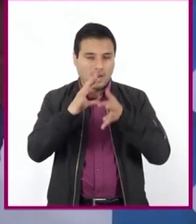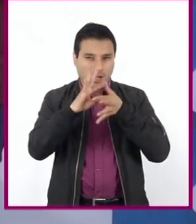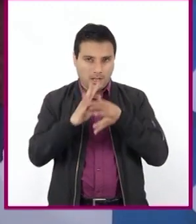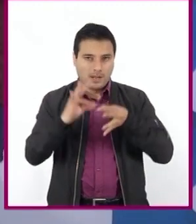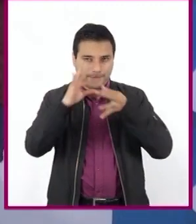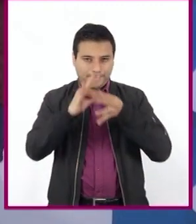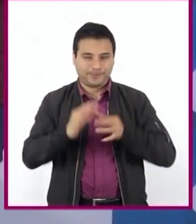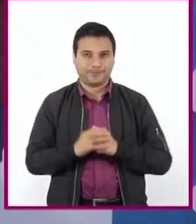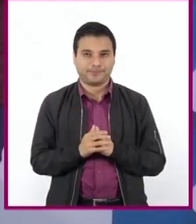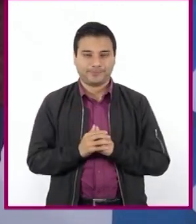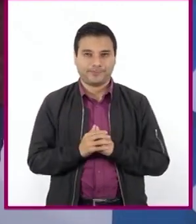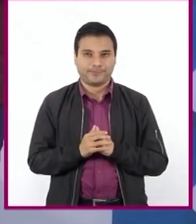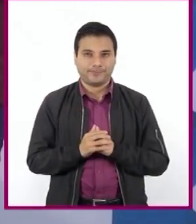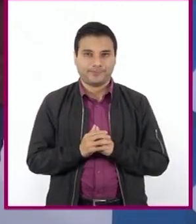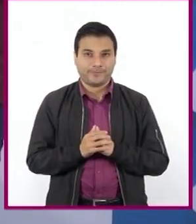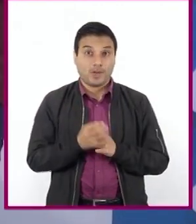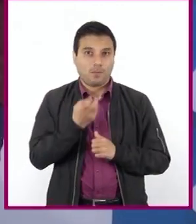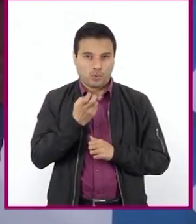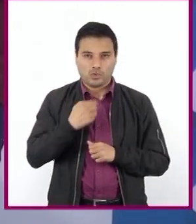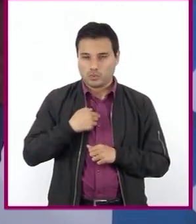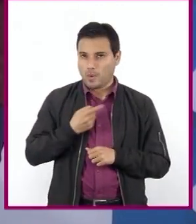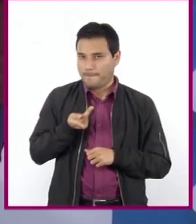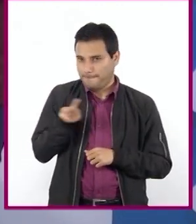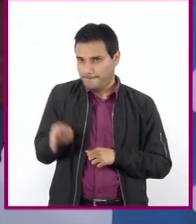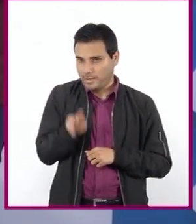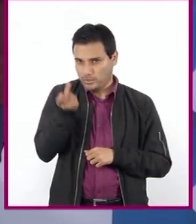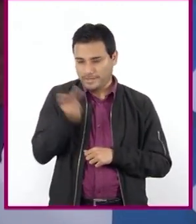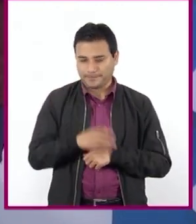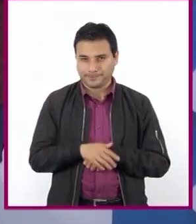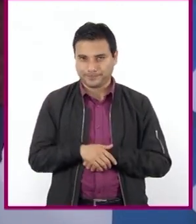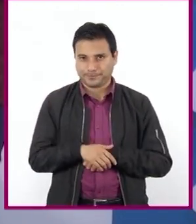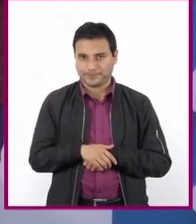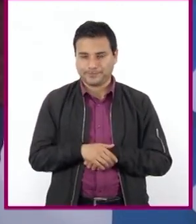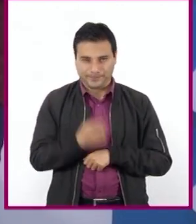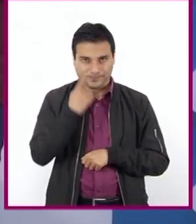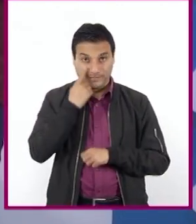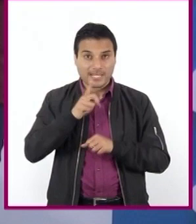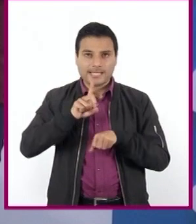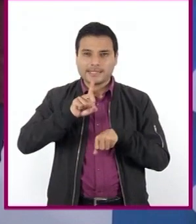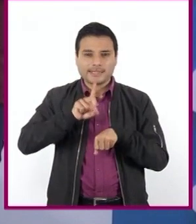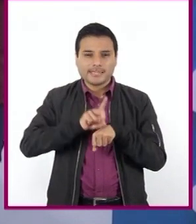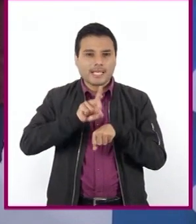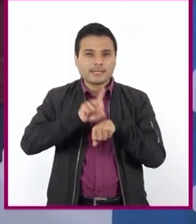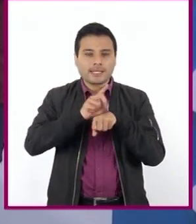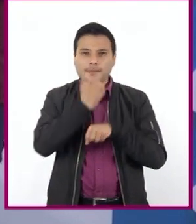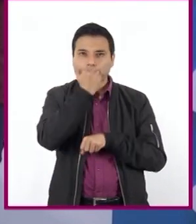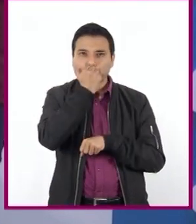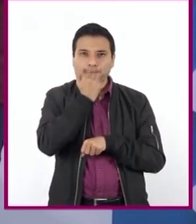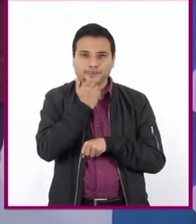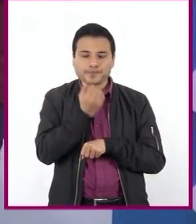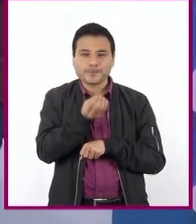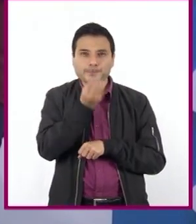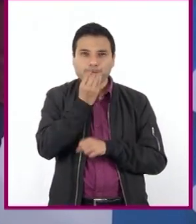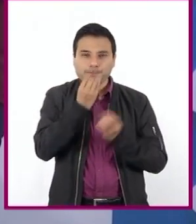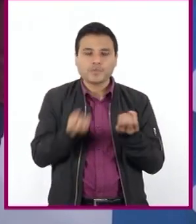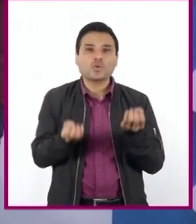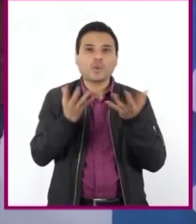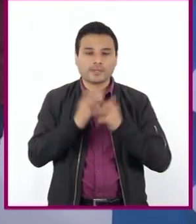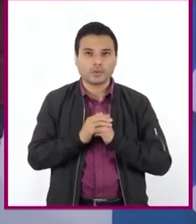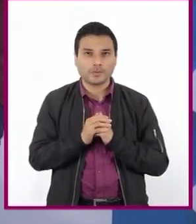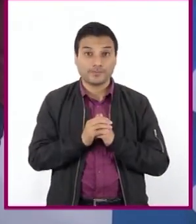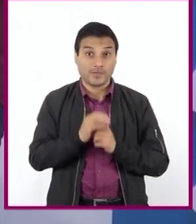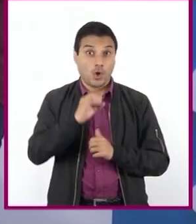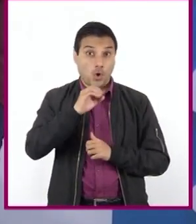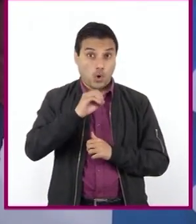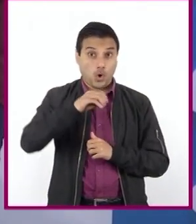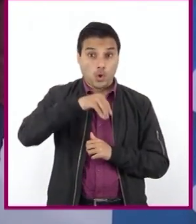ingerir. Por ello, le preguntamos cuál es la cantidad diaria de azúcar que se recomienda, a lo que nos respondió que la